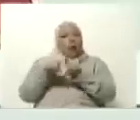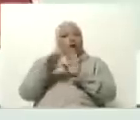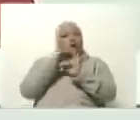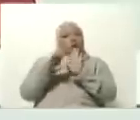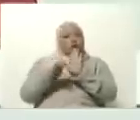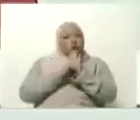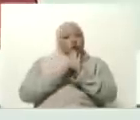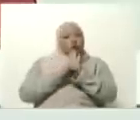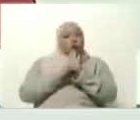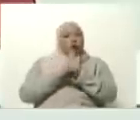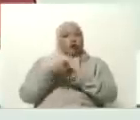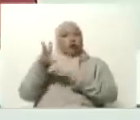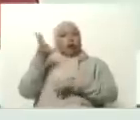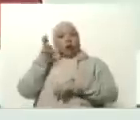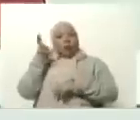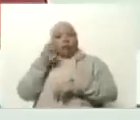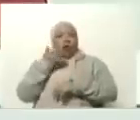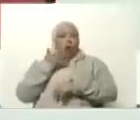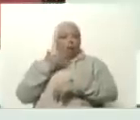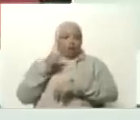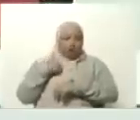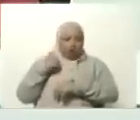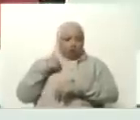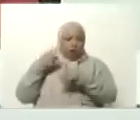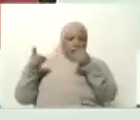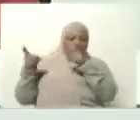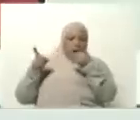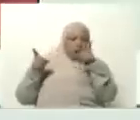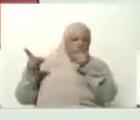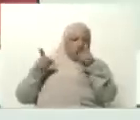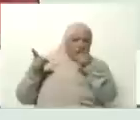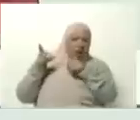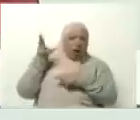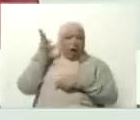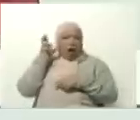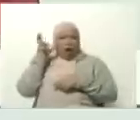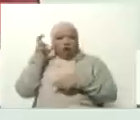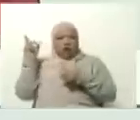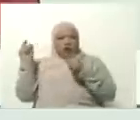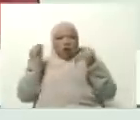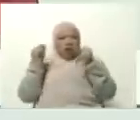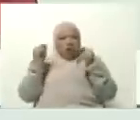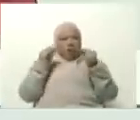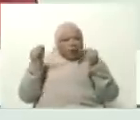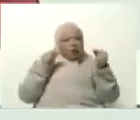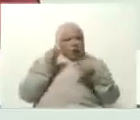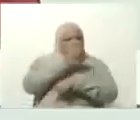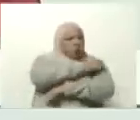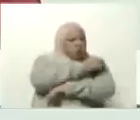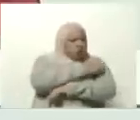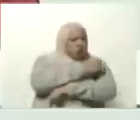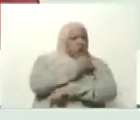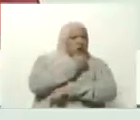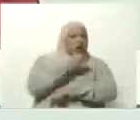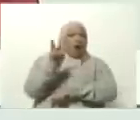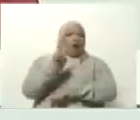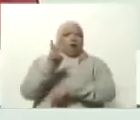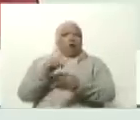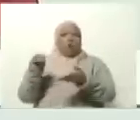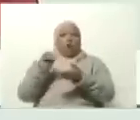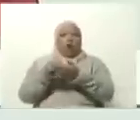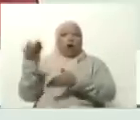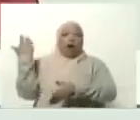hay debates, y no escucha representantes de la derecha internacional hablar que Venezuela tiene que volver al